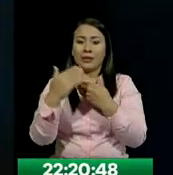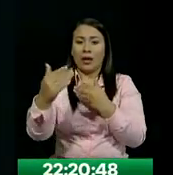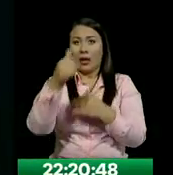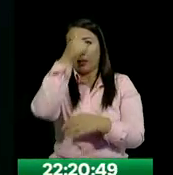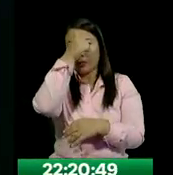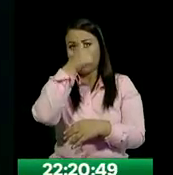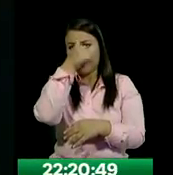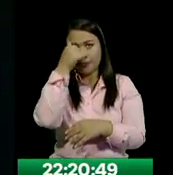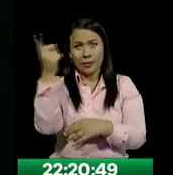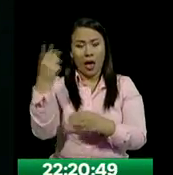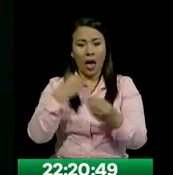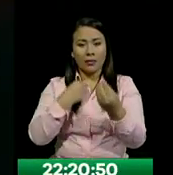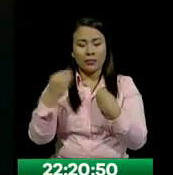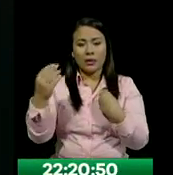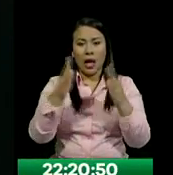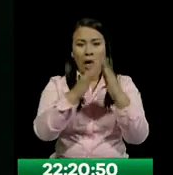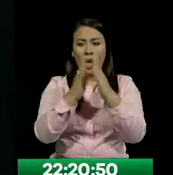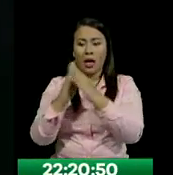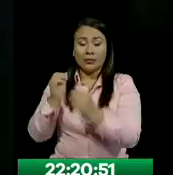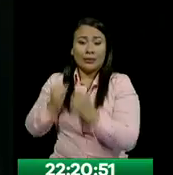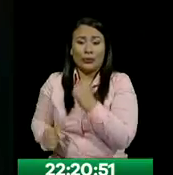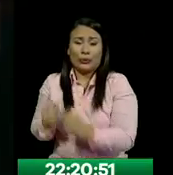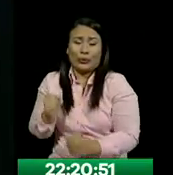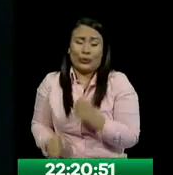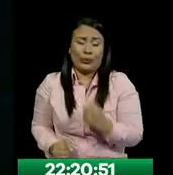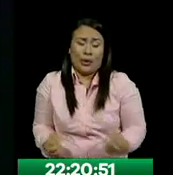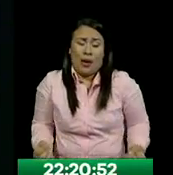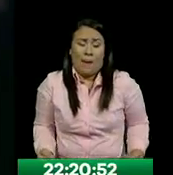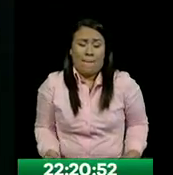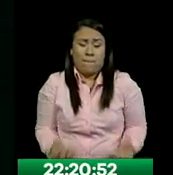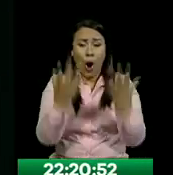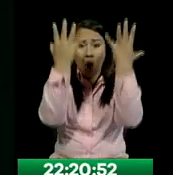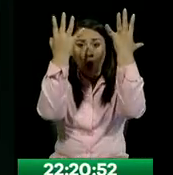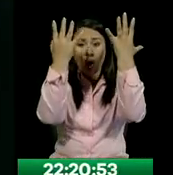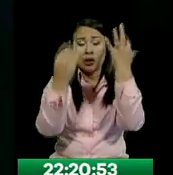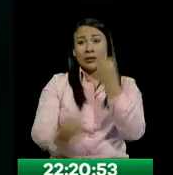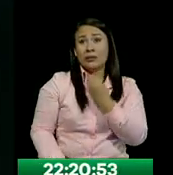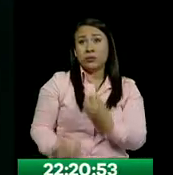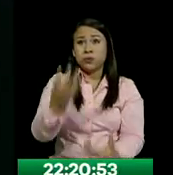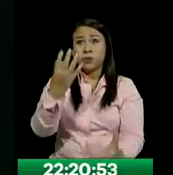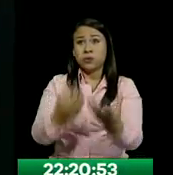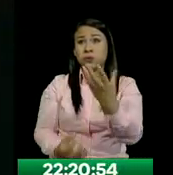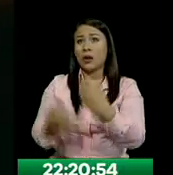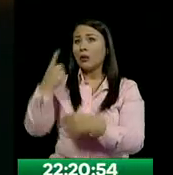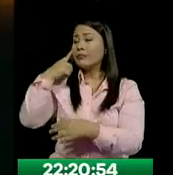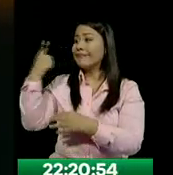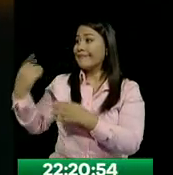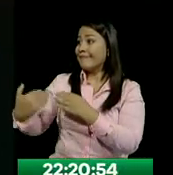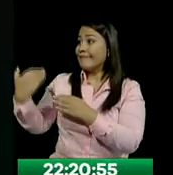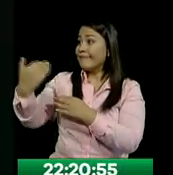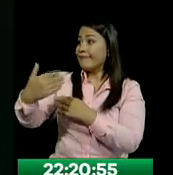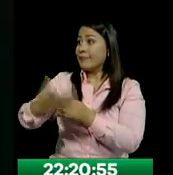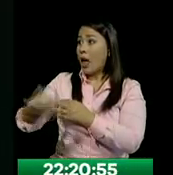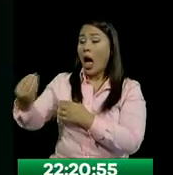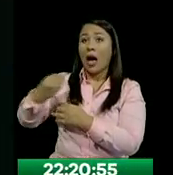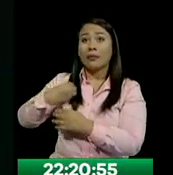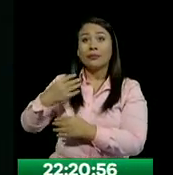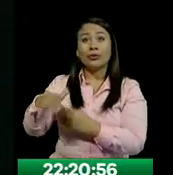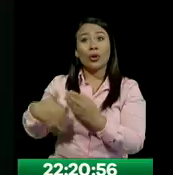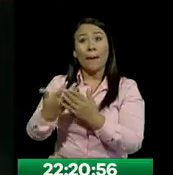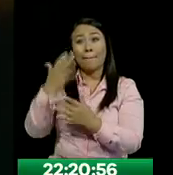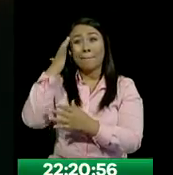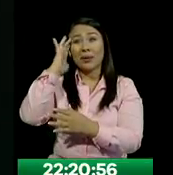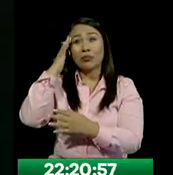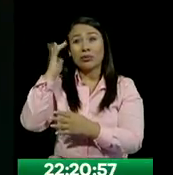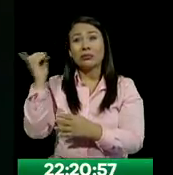a los habitantes de las viviendas vecinas. Las llamas no demoraron en tomar fuerza, alcanzaron varios metros, se produjo la primera